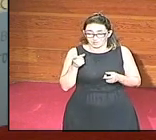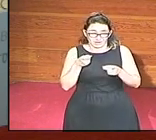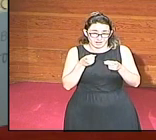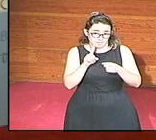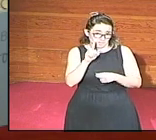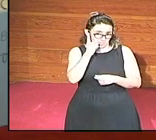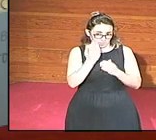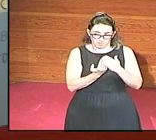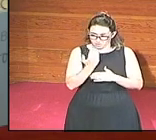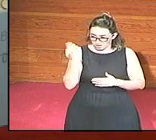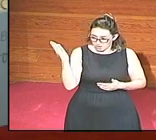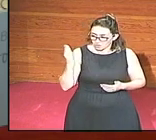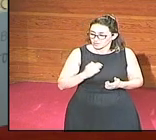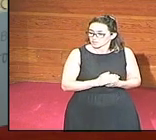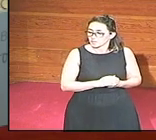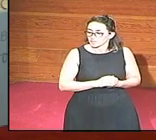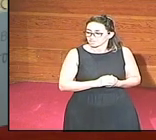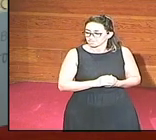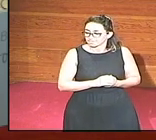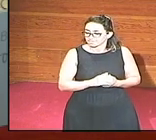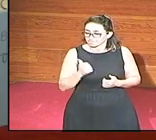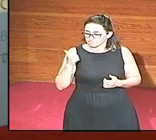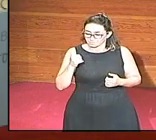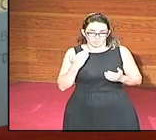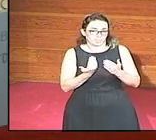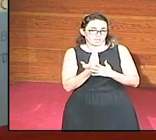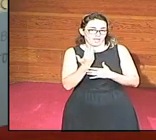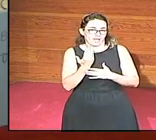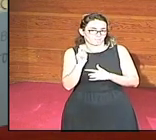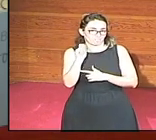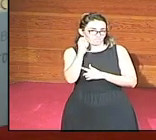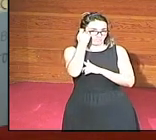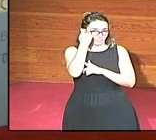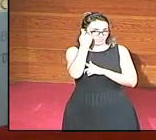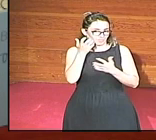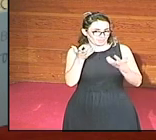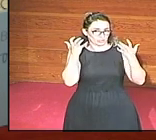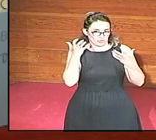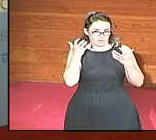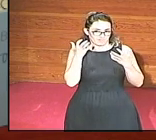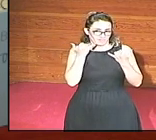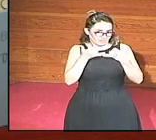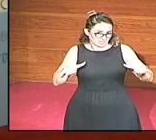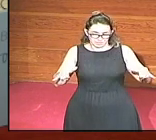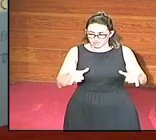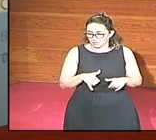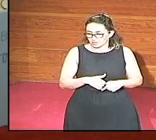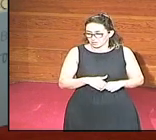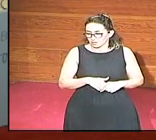digo. Y esto es el día de la victoria, la celebración del día de la victoria, que